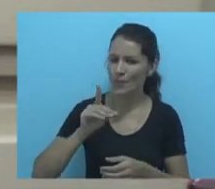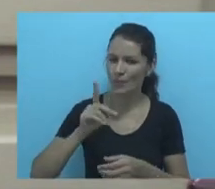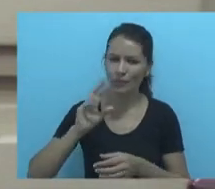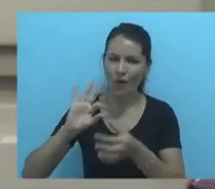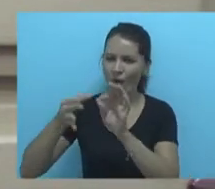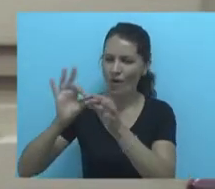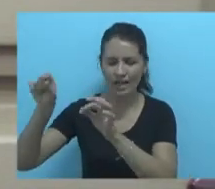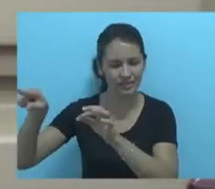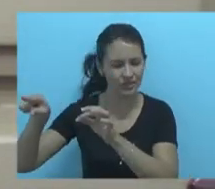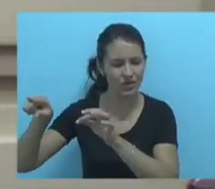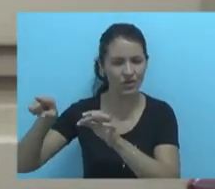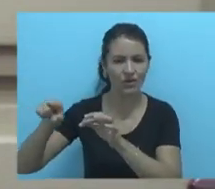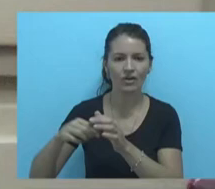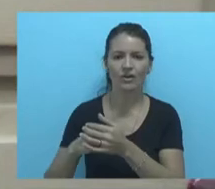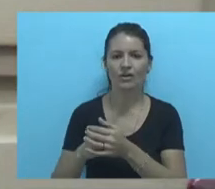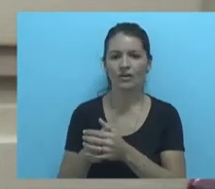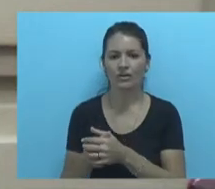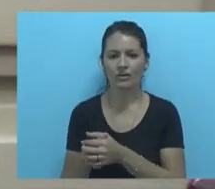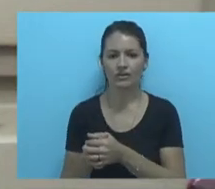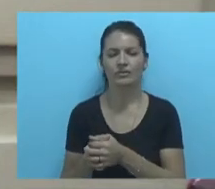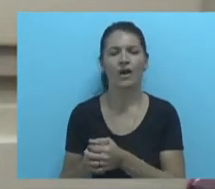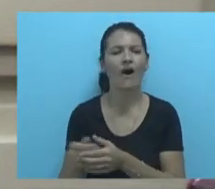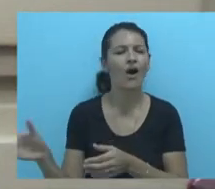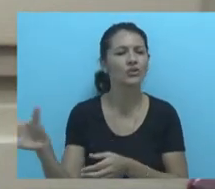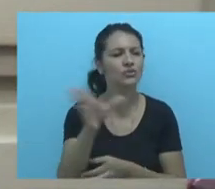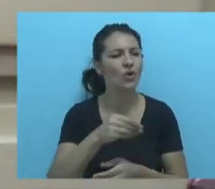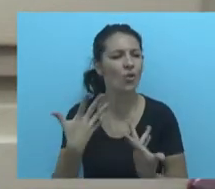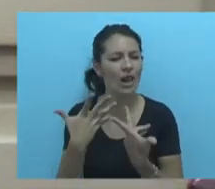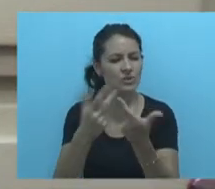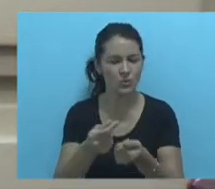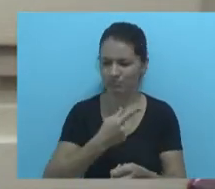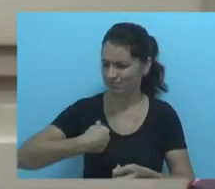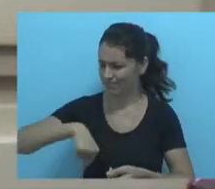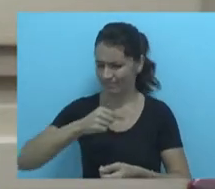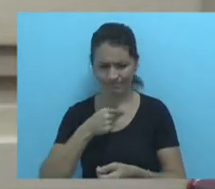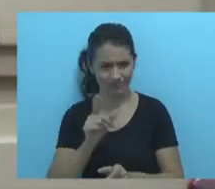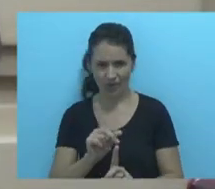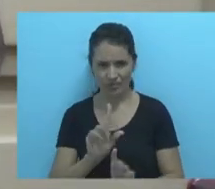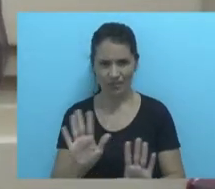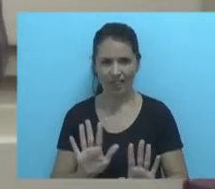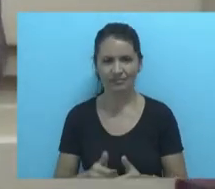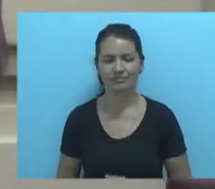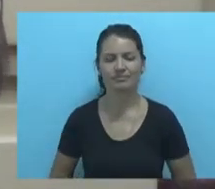para todos, todo, para nosotros, nada. Muchas gracias, señor presidente.